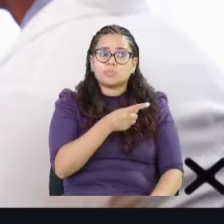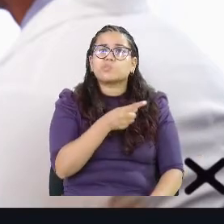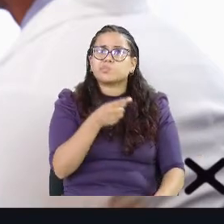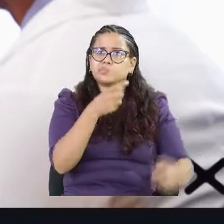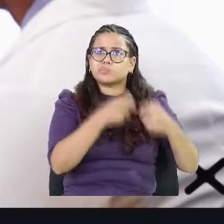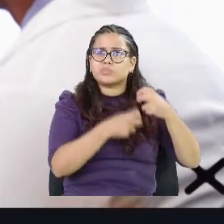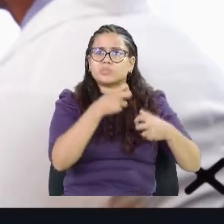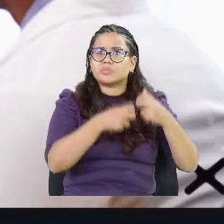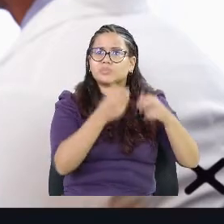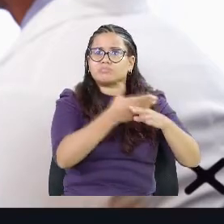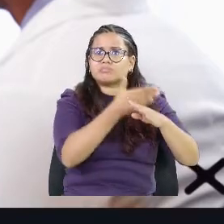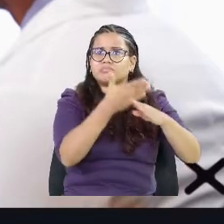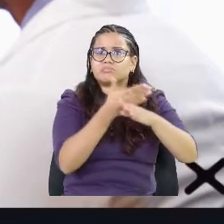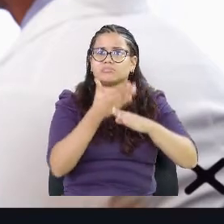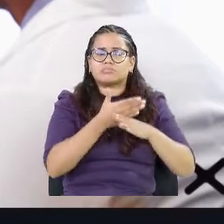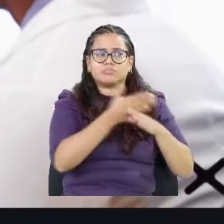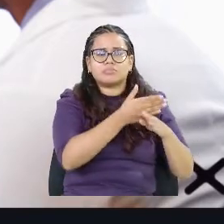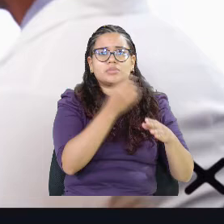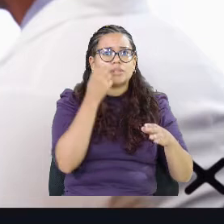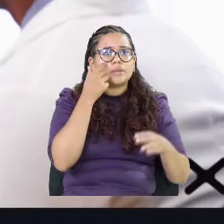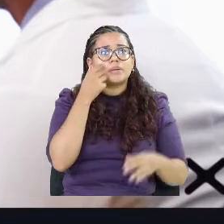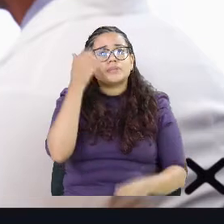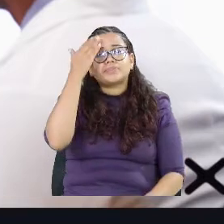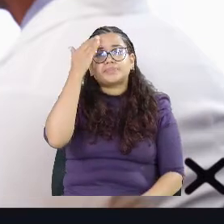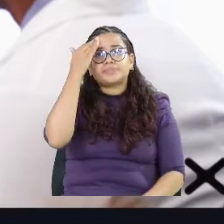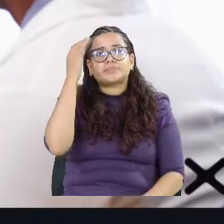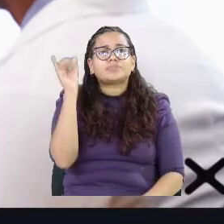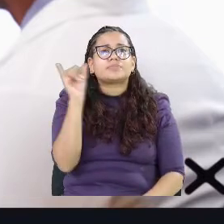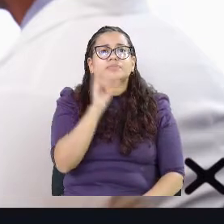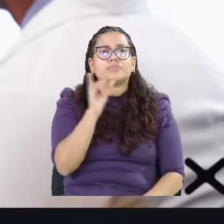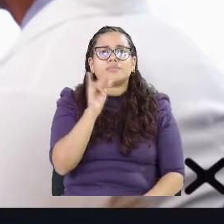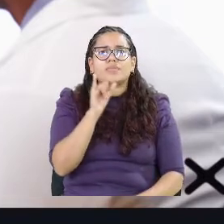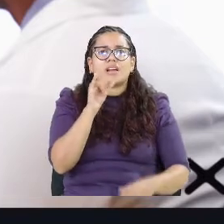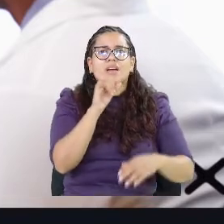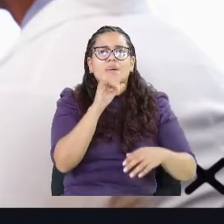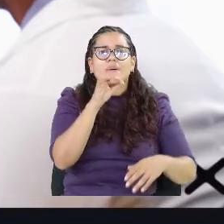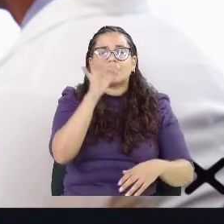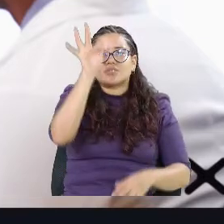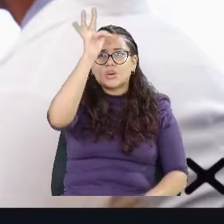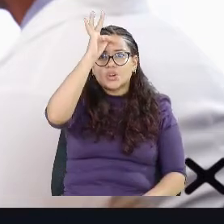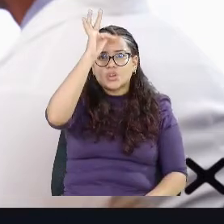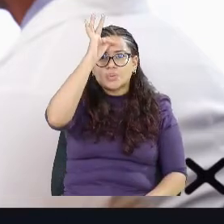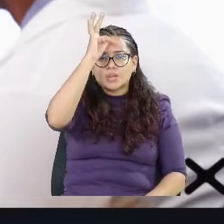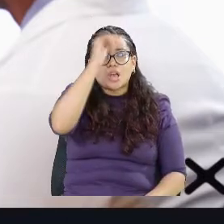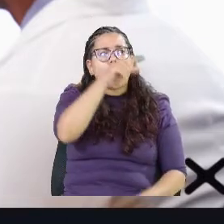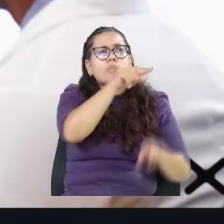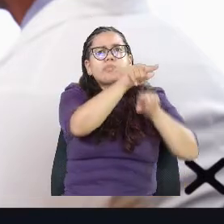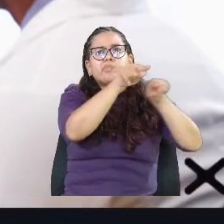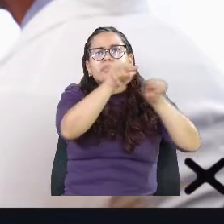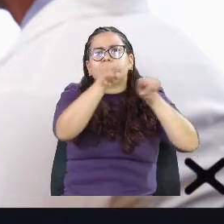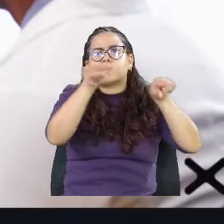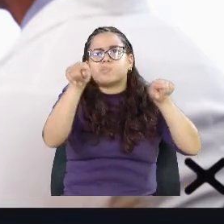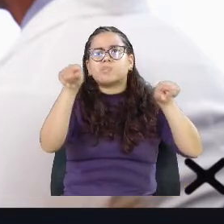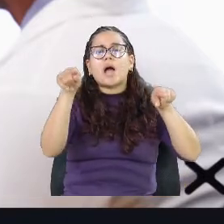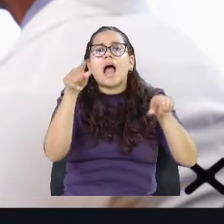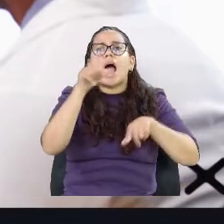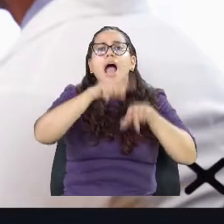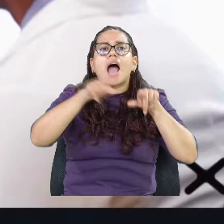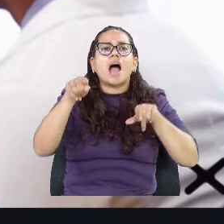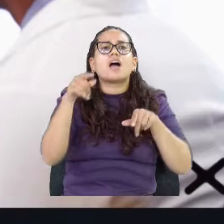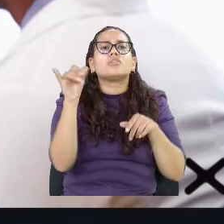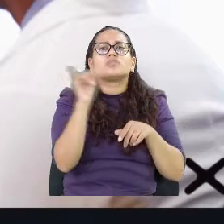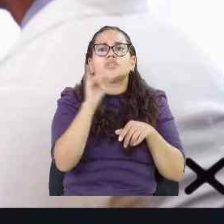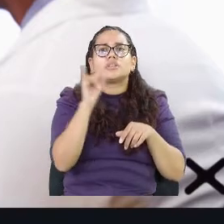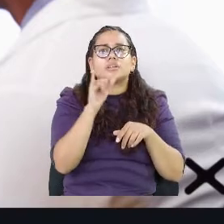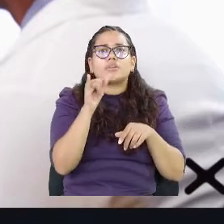Sabemos que eh, obviamente las clínicas, y lo sabemos aquí en Colombia, que muchas clínicas